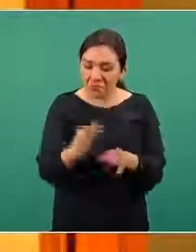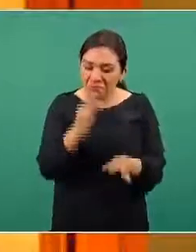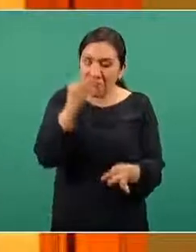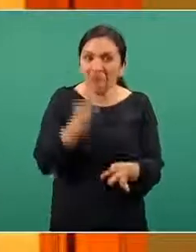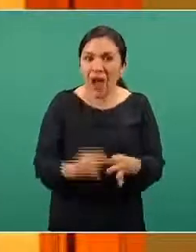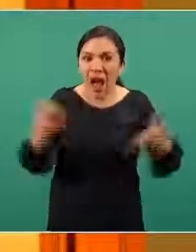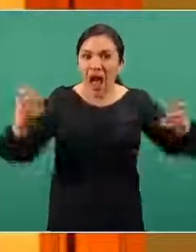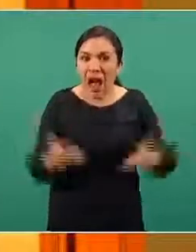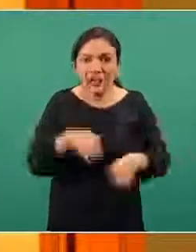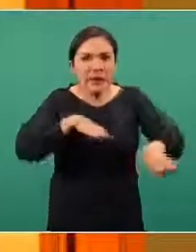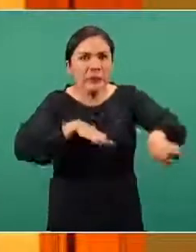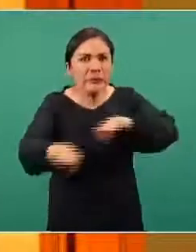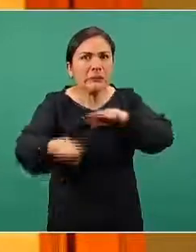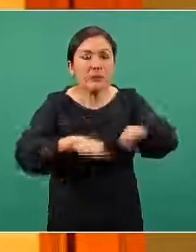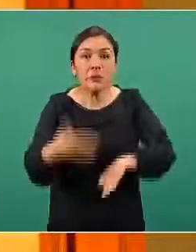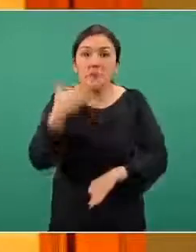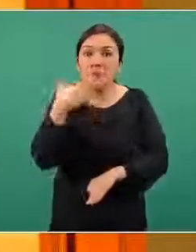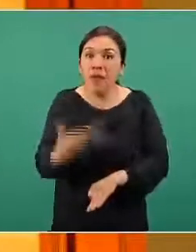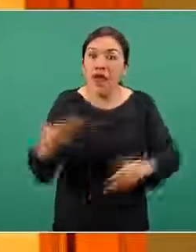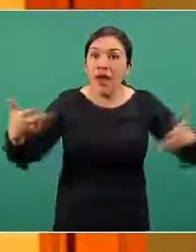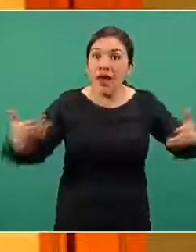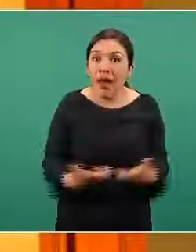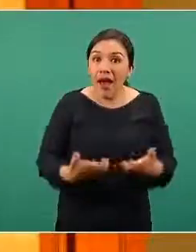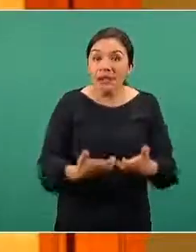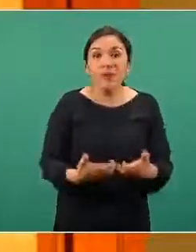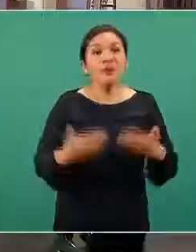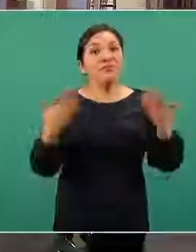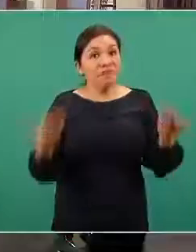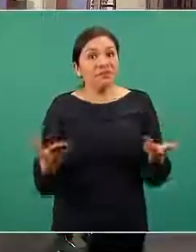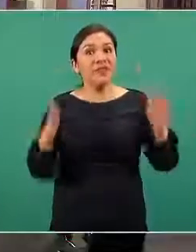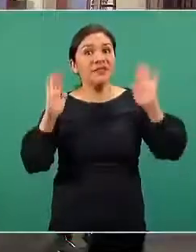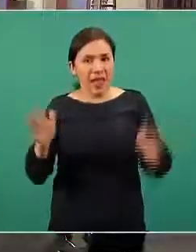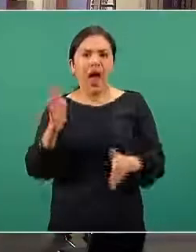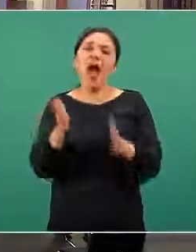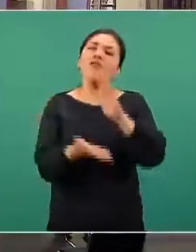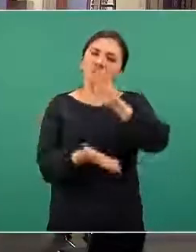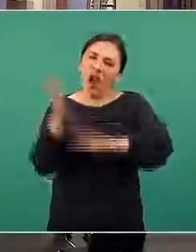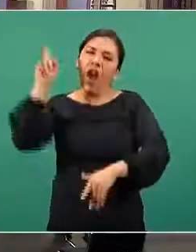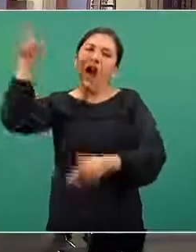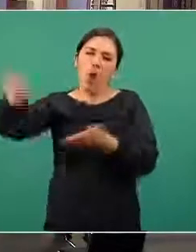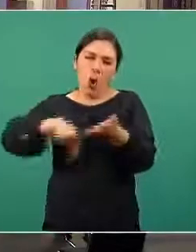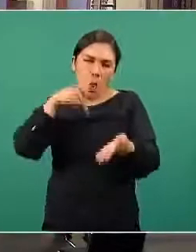cumplieron, hicieron un buen papel. Ya están en Veracruz